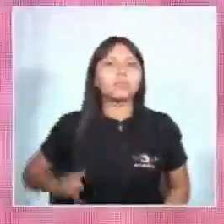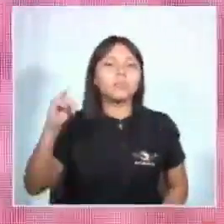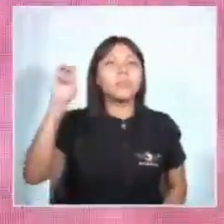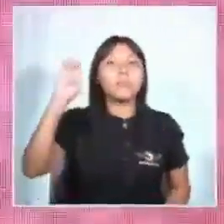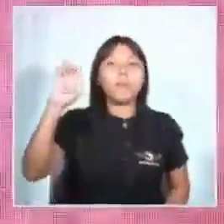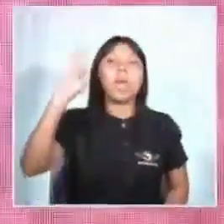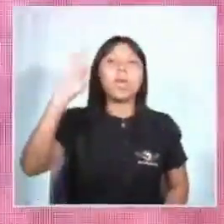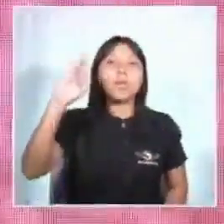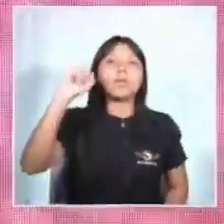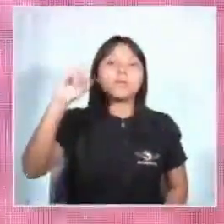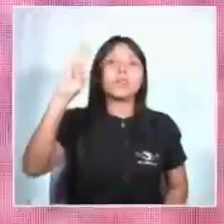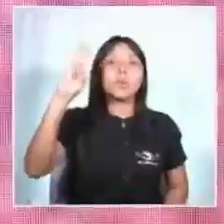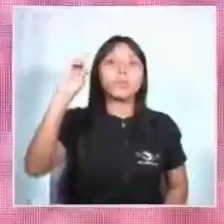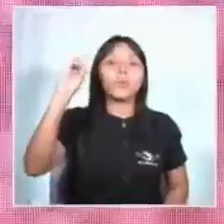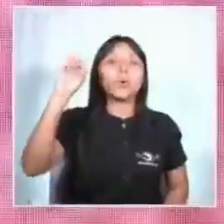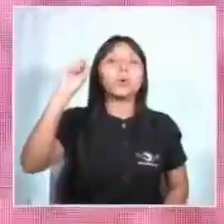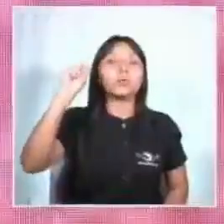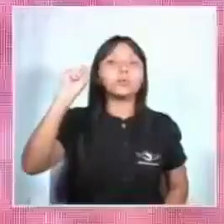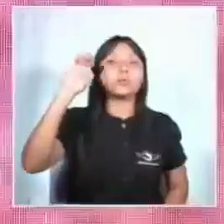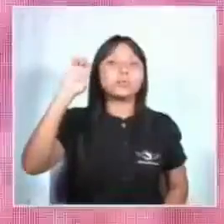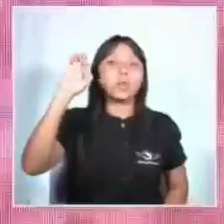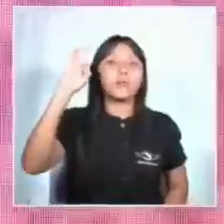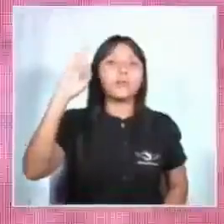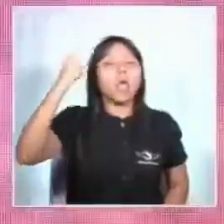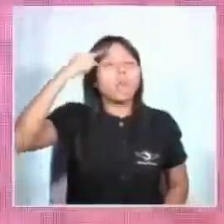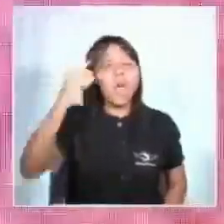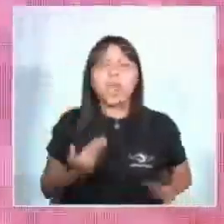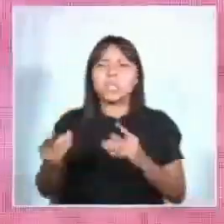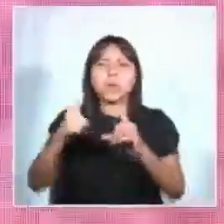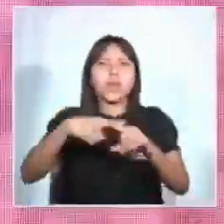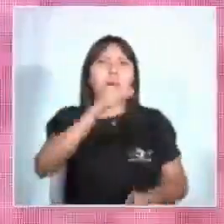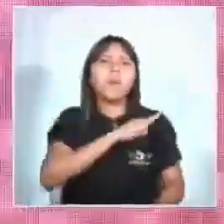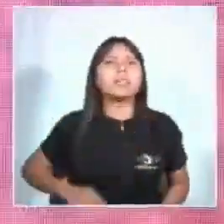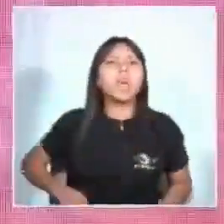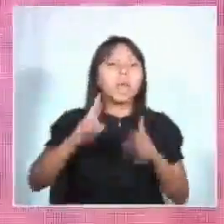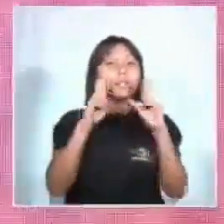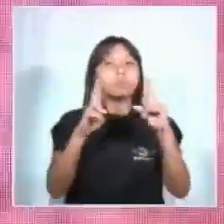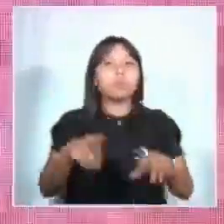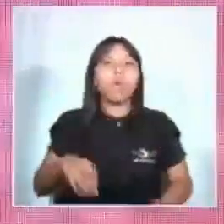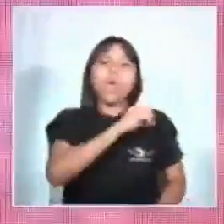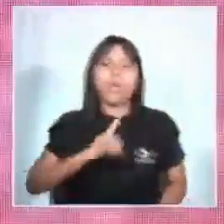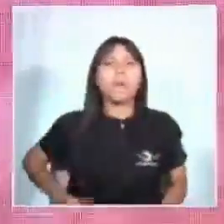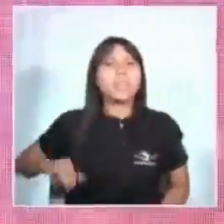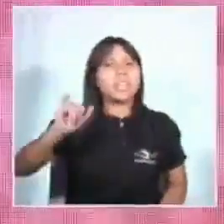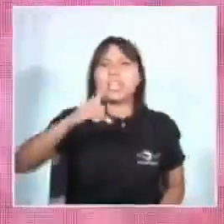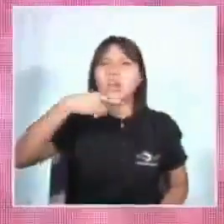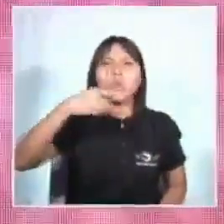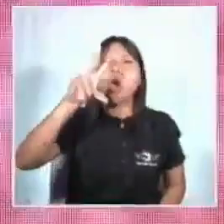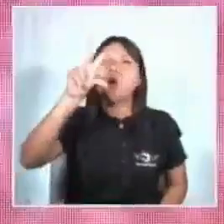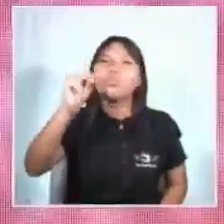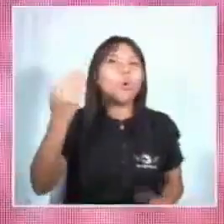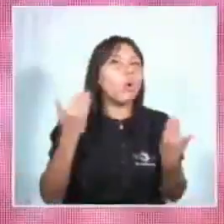para servir a su majestad, respondió. David le dijo: no